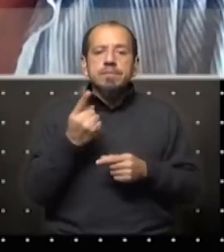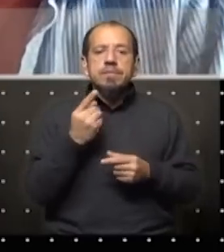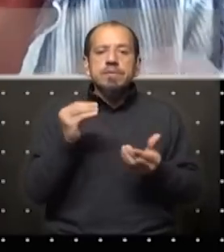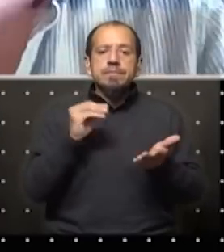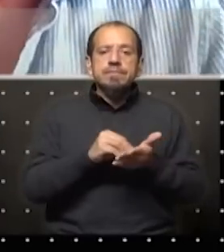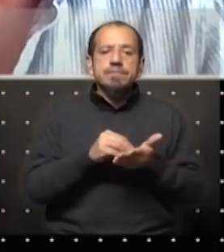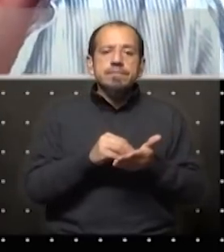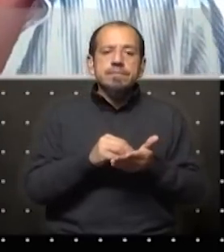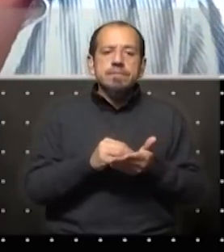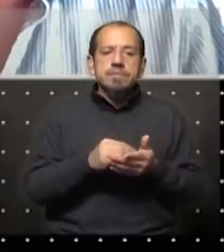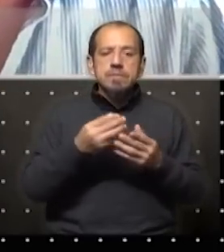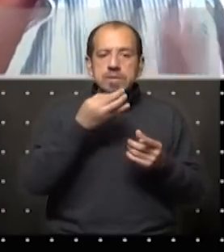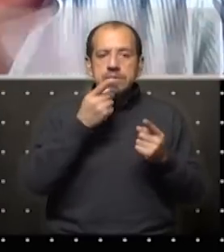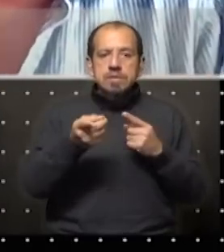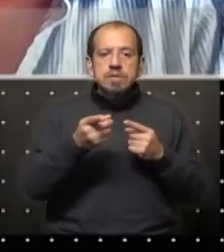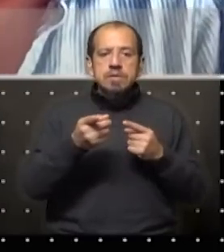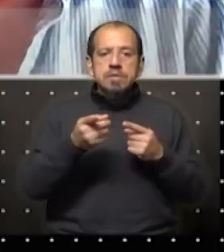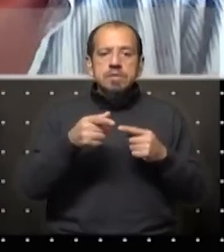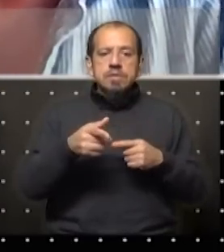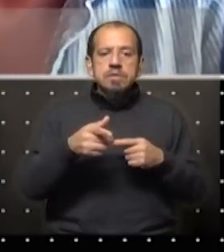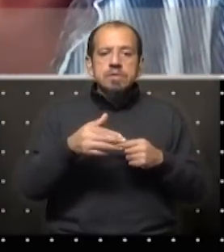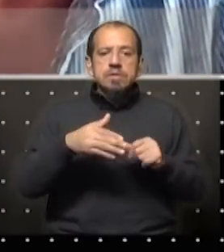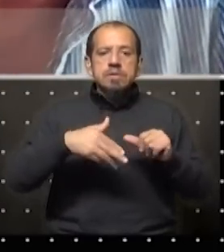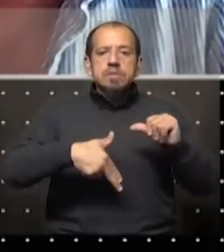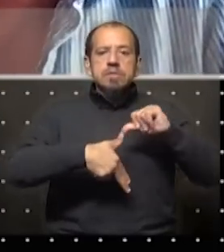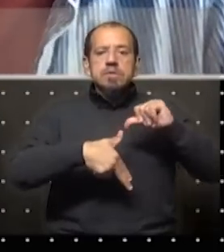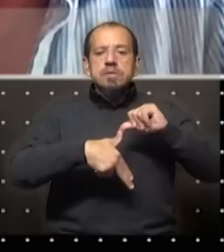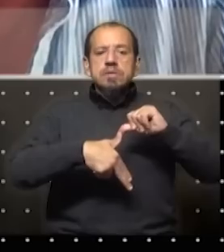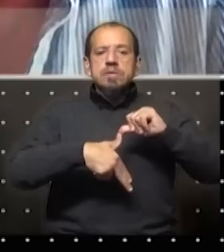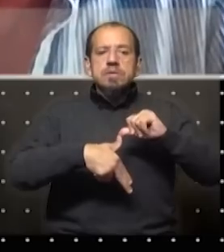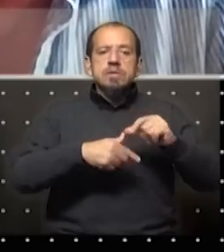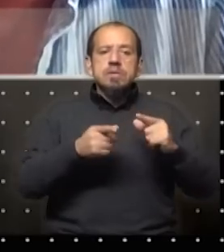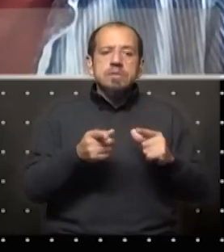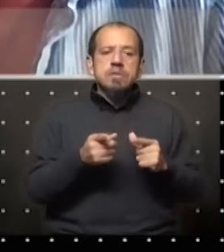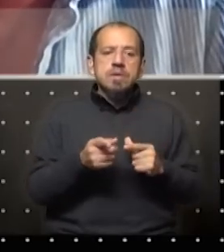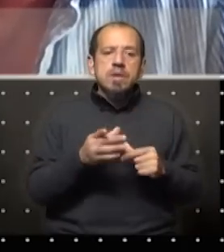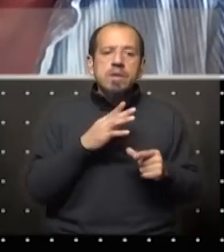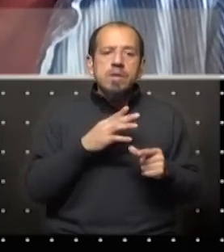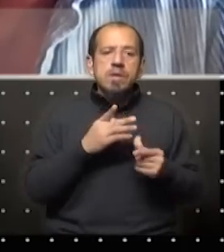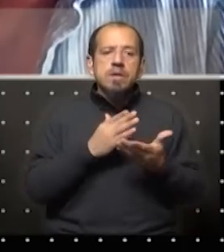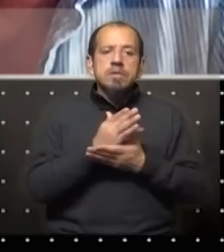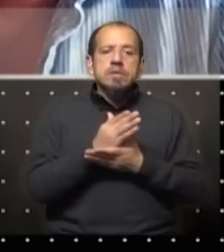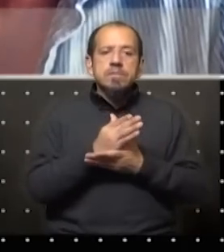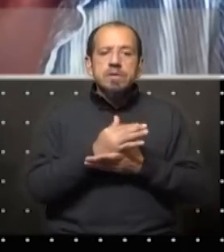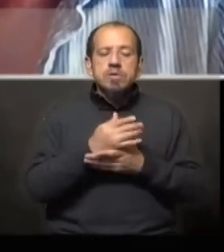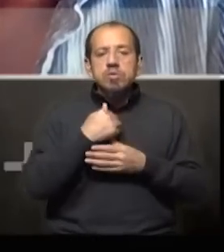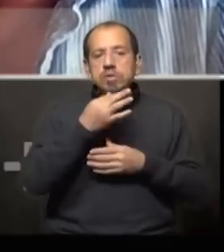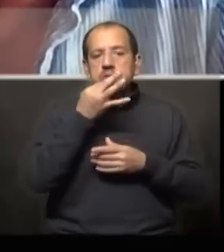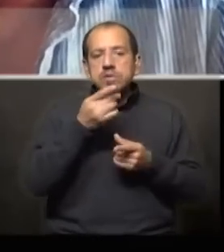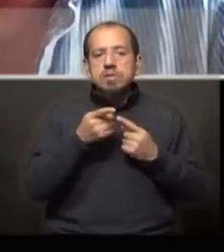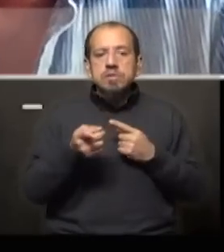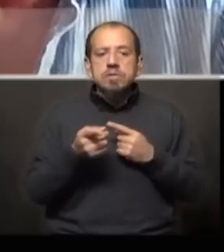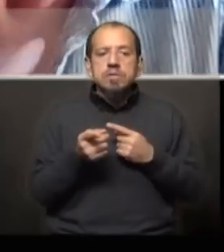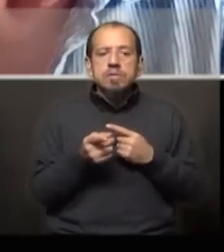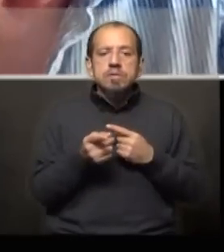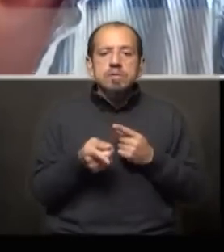cuando yo hablaba de esto en América Latina desde hace mucho tiempo que trabajo sobre esto que tenía siempre que aclarar que